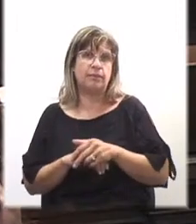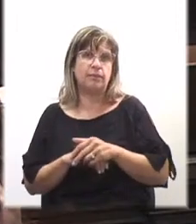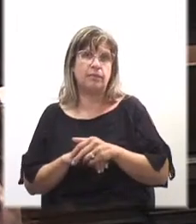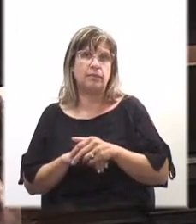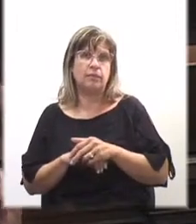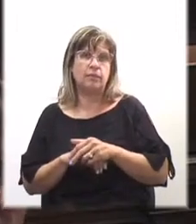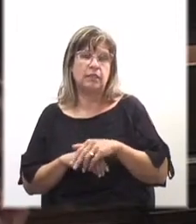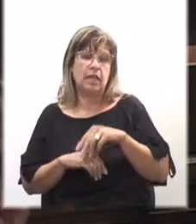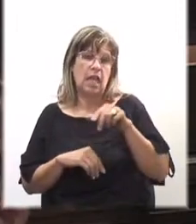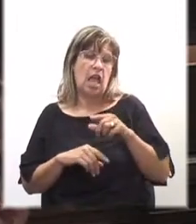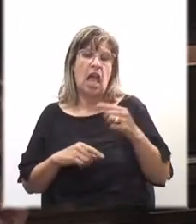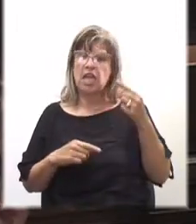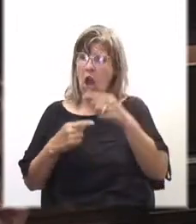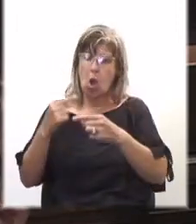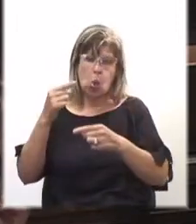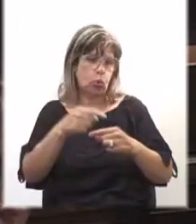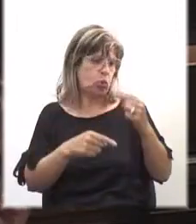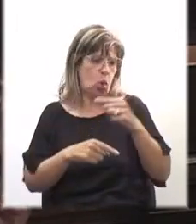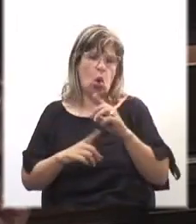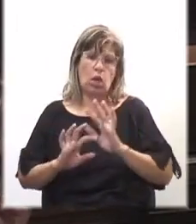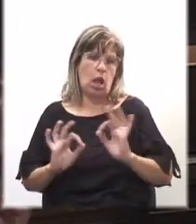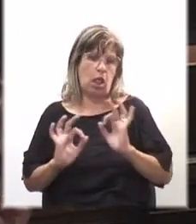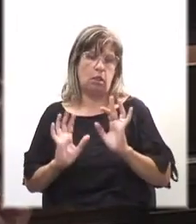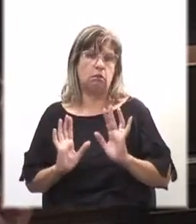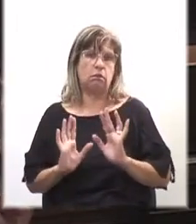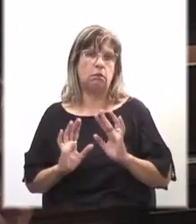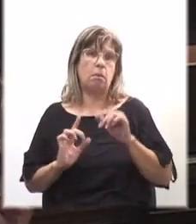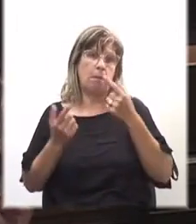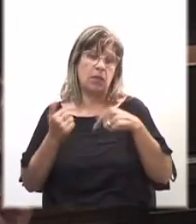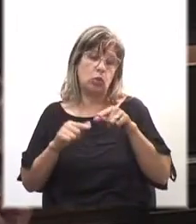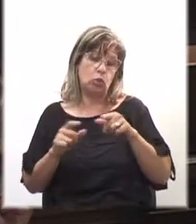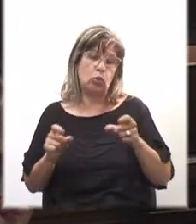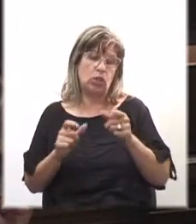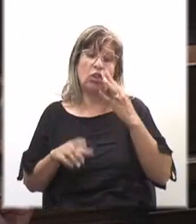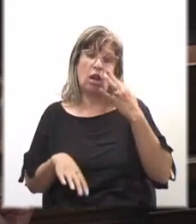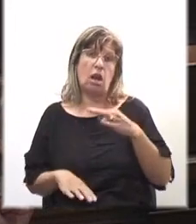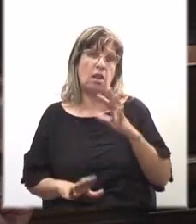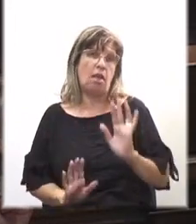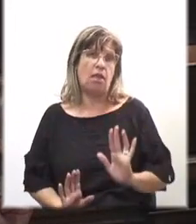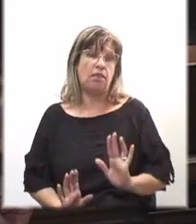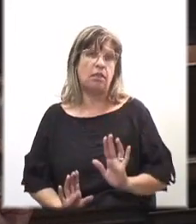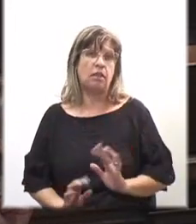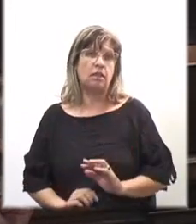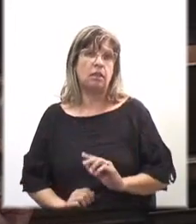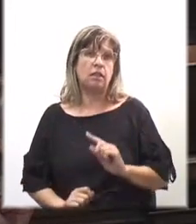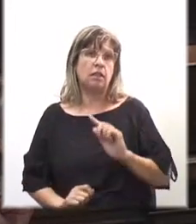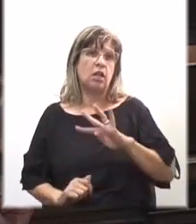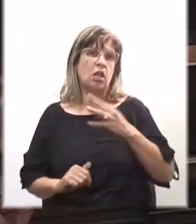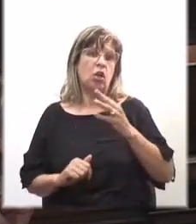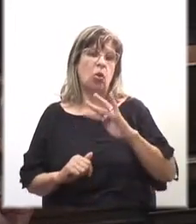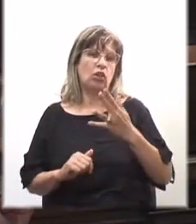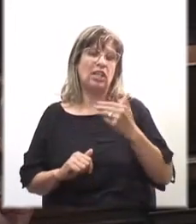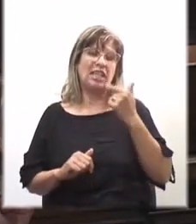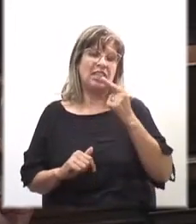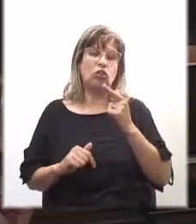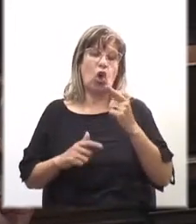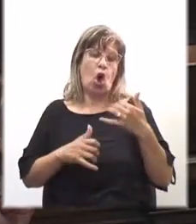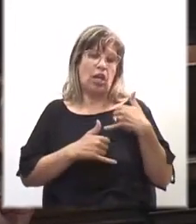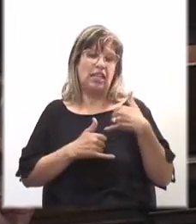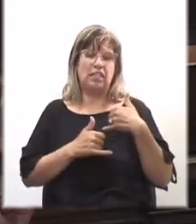Y aquí no acuso a ningún Estado en particular, pero es un hecho de la realidad, ¿no? El cuarto o quinto ejército más poderoso